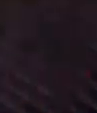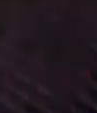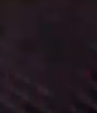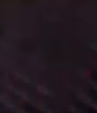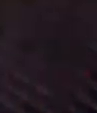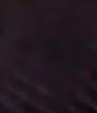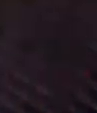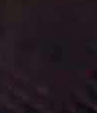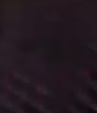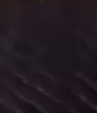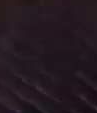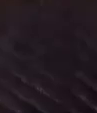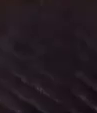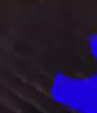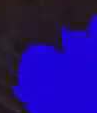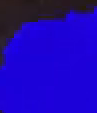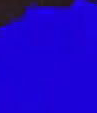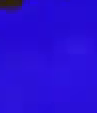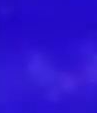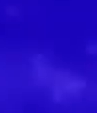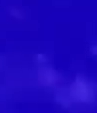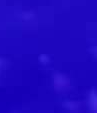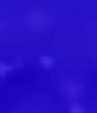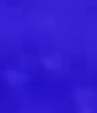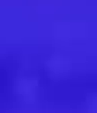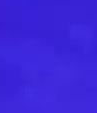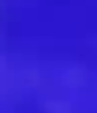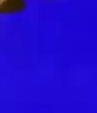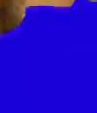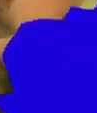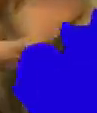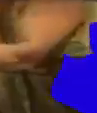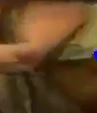mi disfraz de pirata. Ah, bueno, ahora sí.